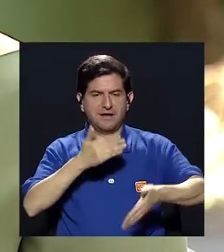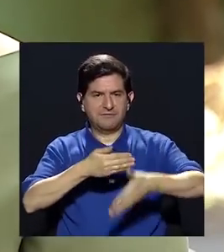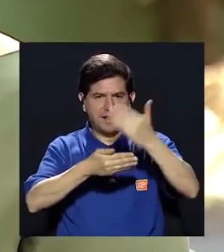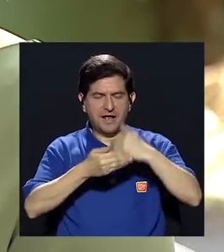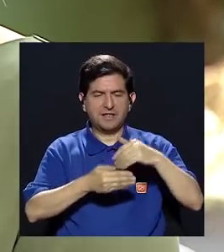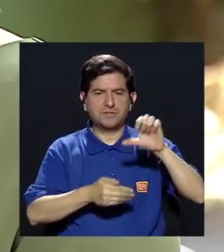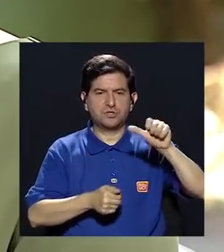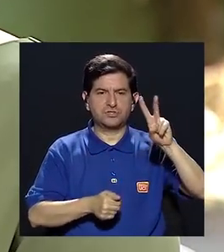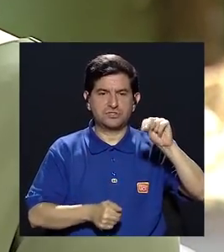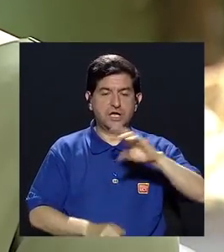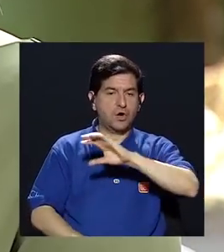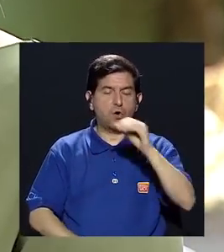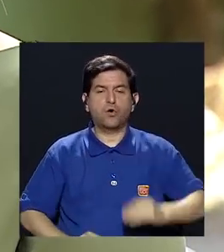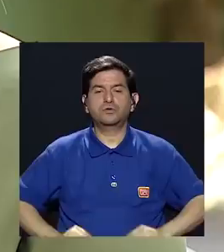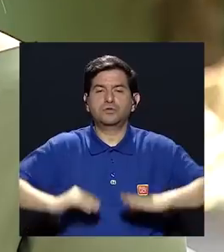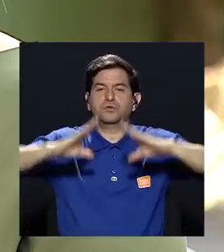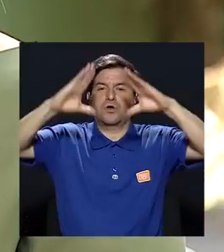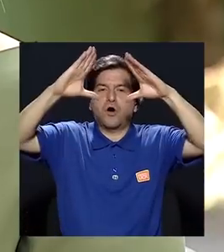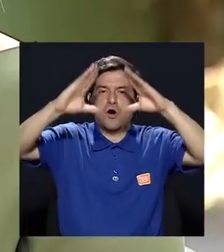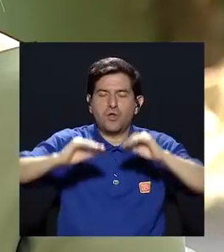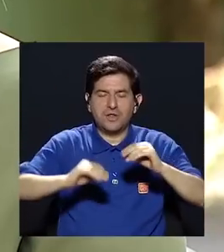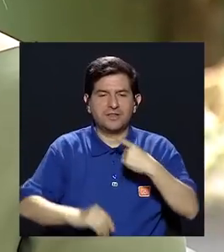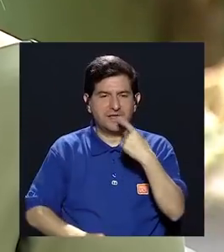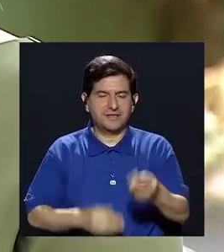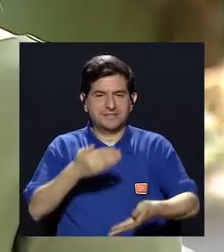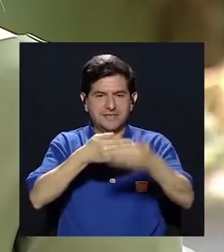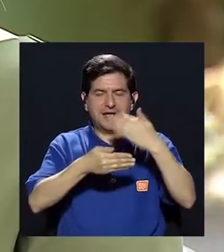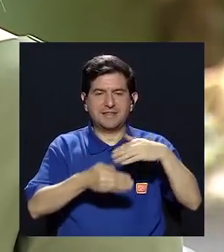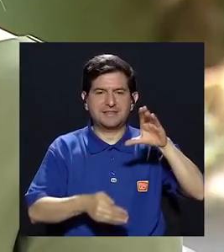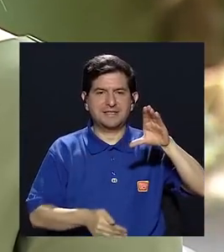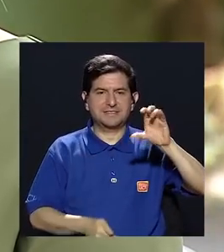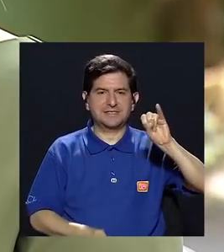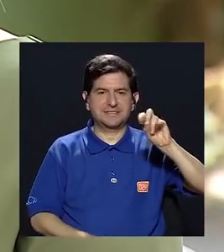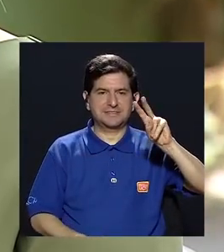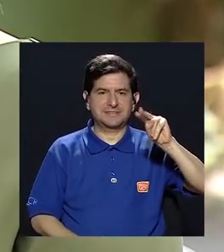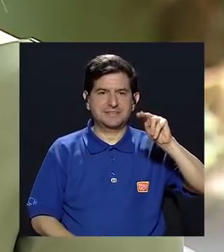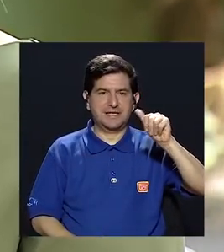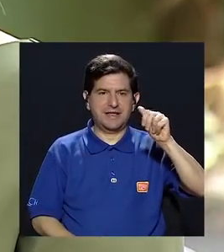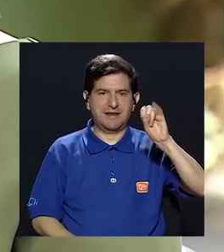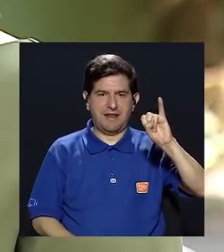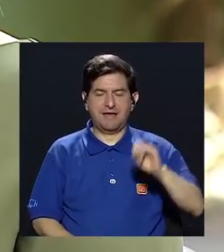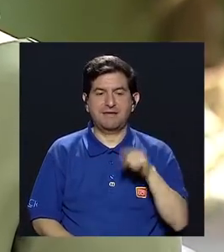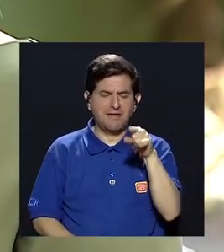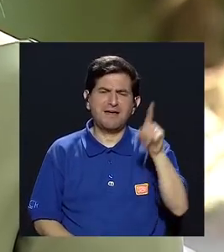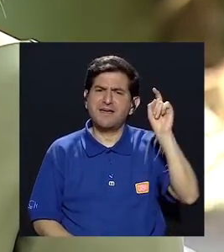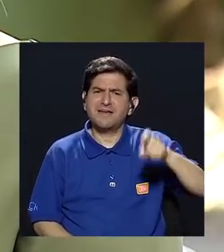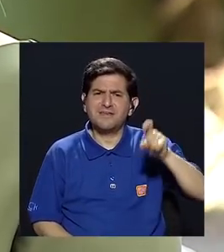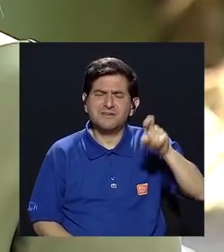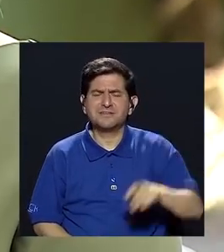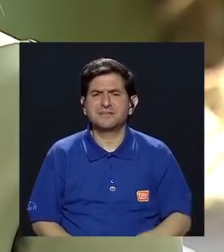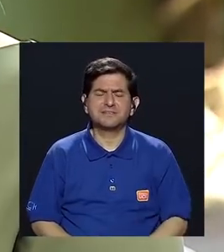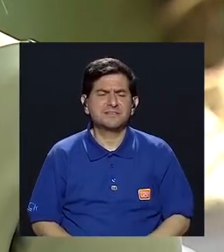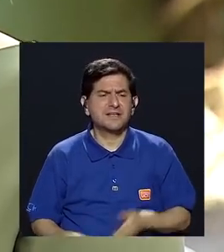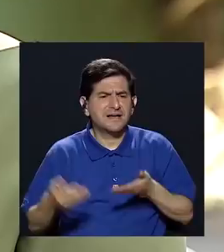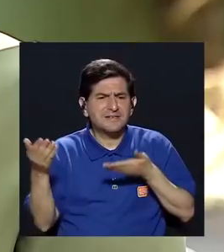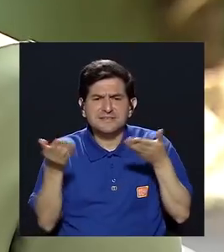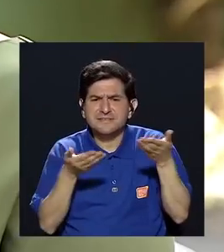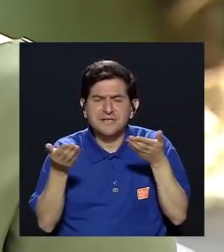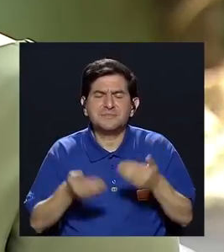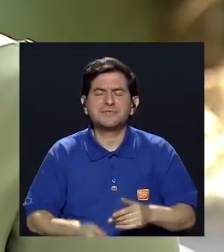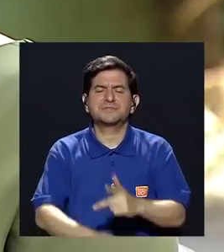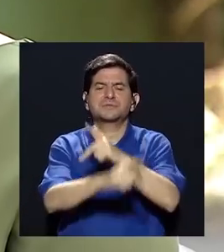hablábamos en los CEN, o todo el día, como hablábamos en el SINAI. Porque ellos lo que queremos ofrecerles